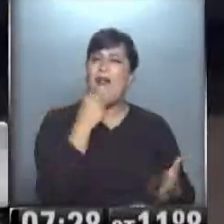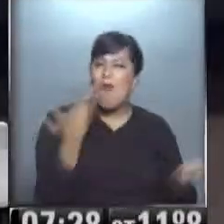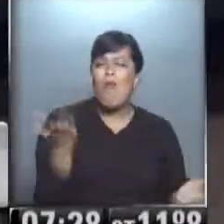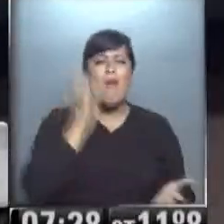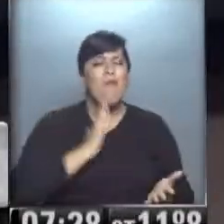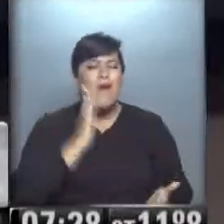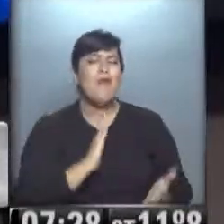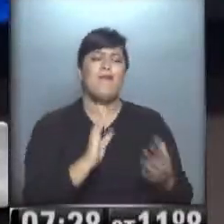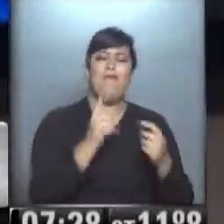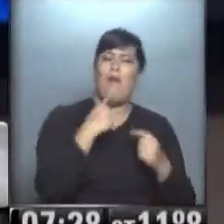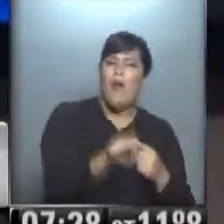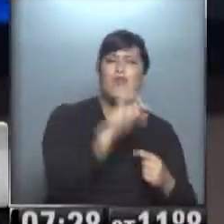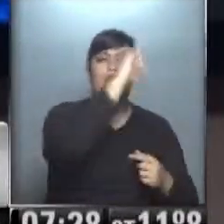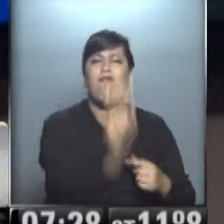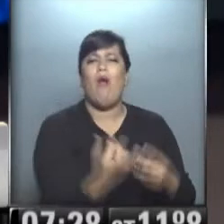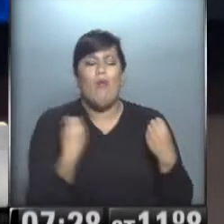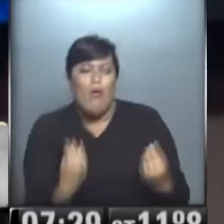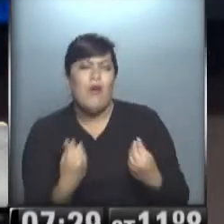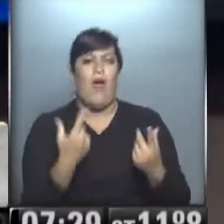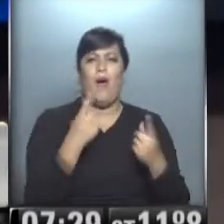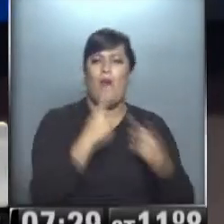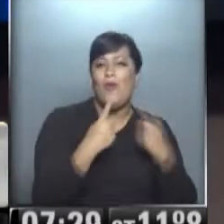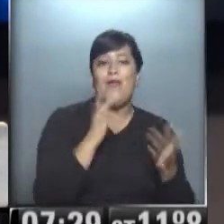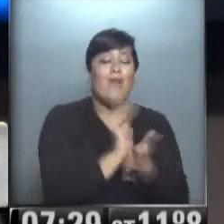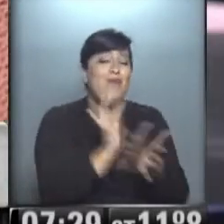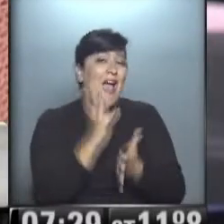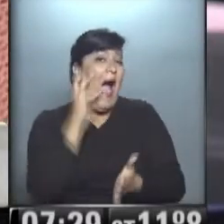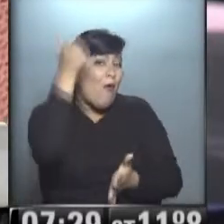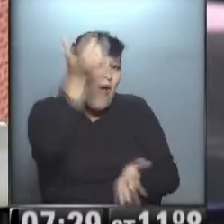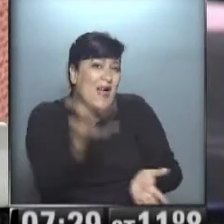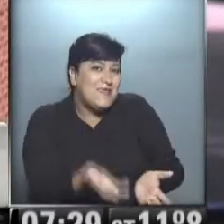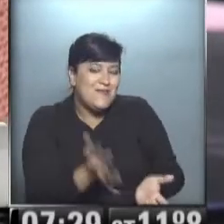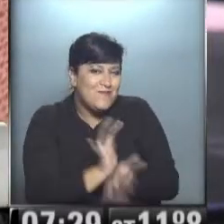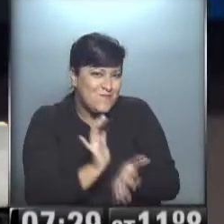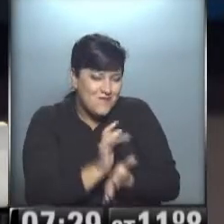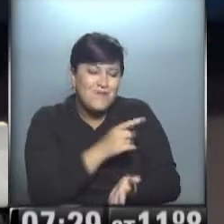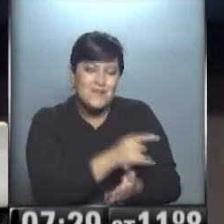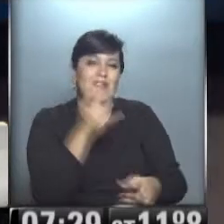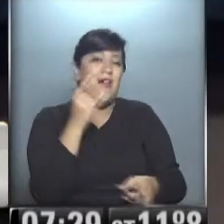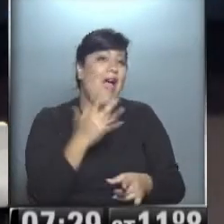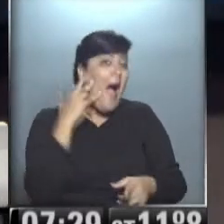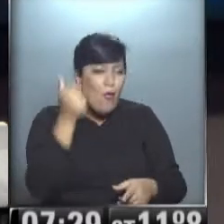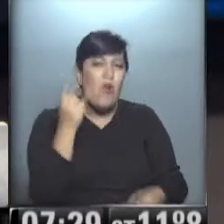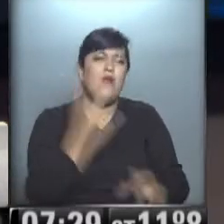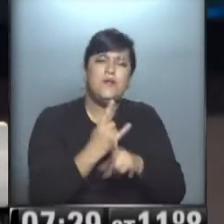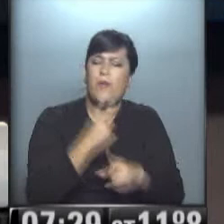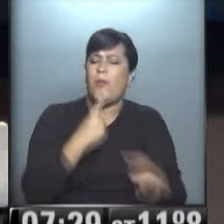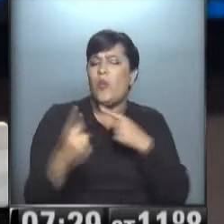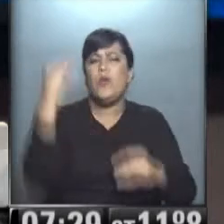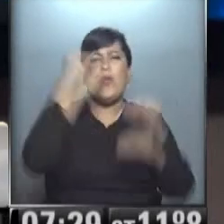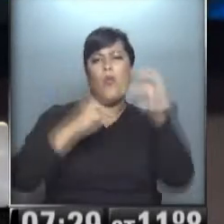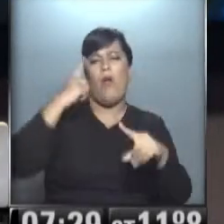te pregunta cómo estás y está flaco que digo son abuelas eso por sobre todas las cosas y cómo está la abuela se están en